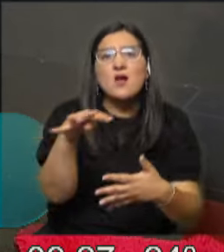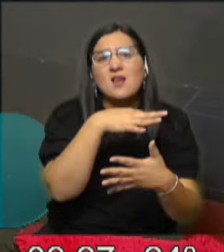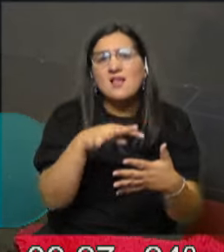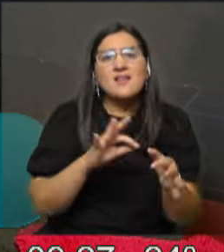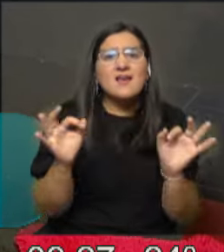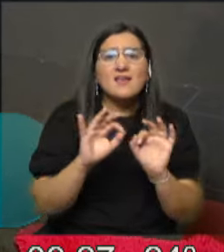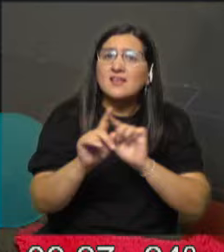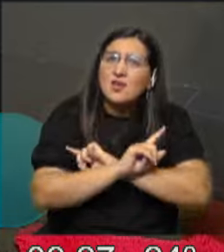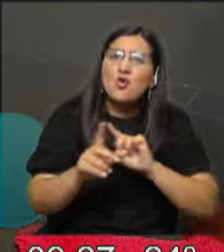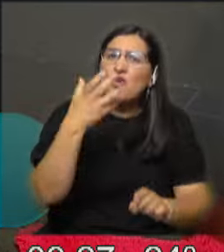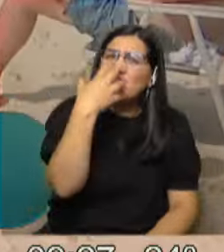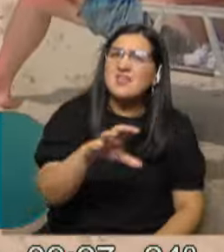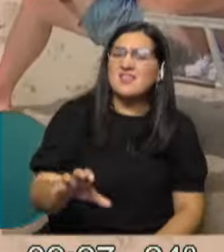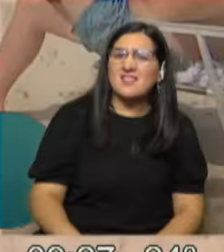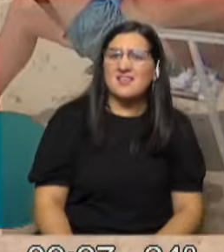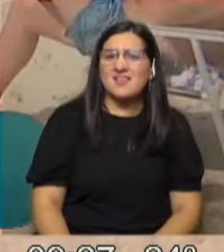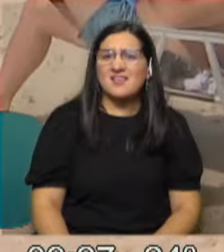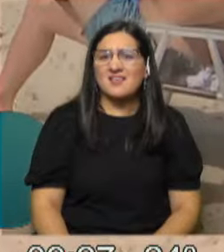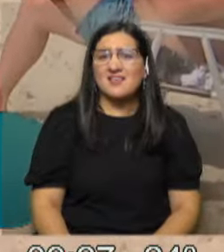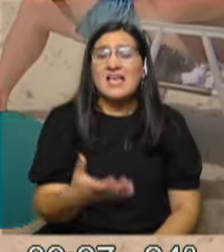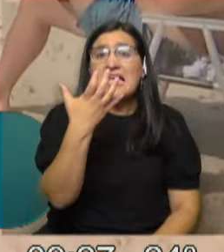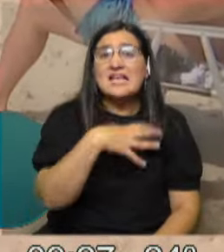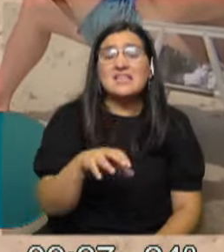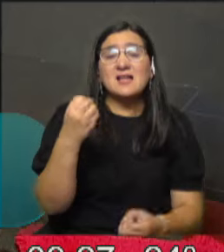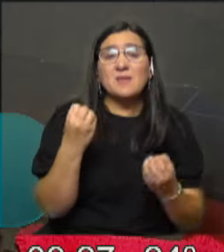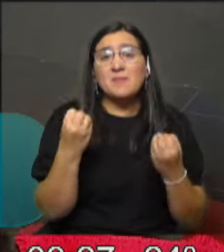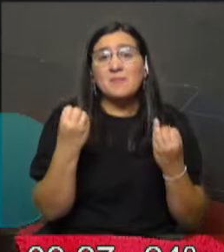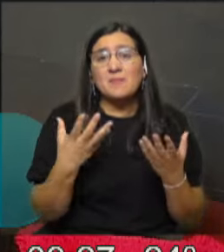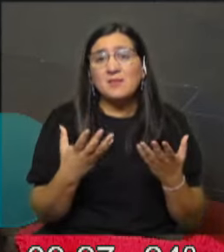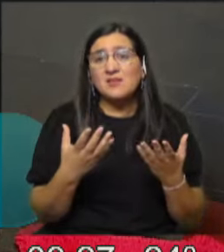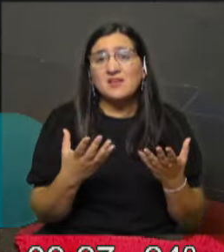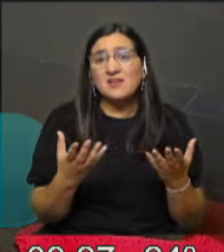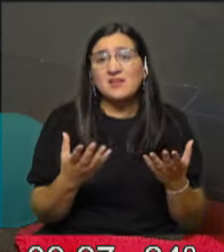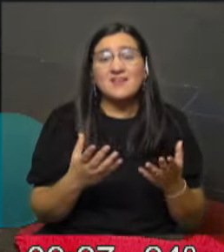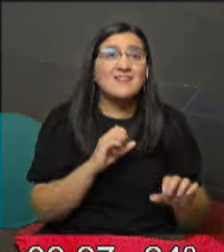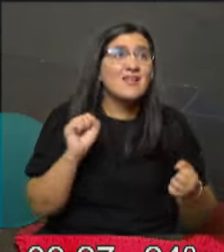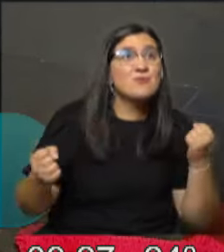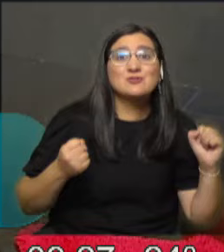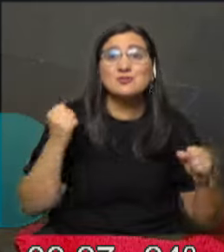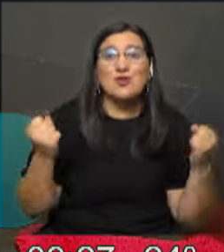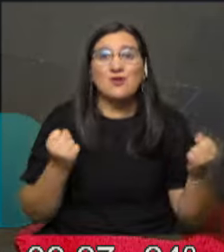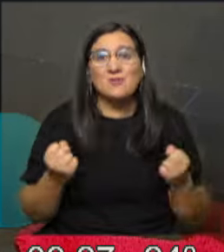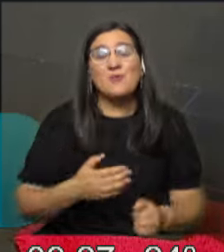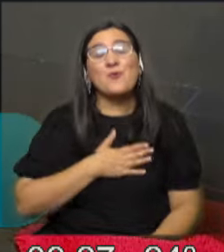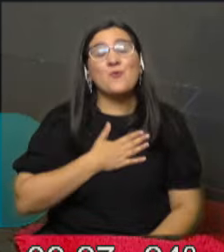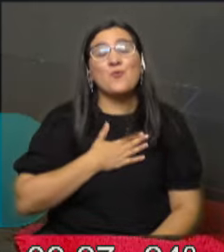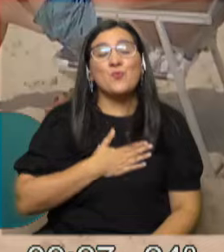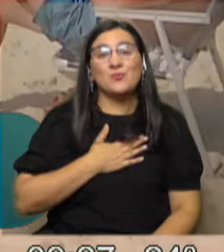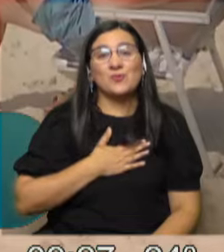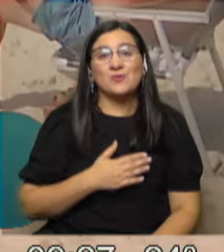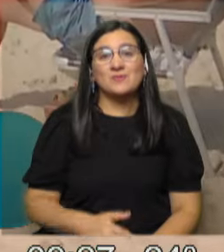que no grite, ¿viste? Vos, que no grite. No lee lo que pasa mensajes, grita porque ¿viste? Le ve la fama que me hace. Lo frenético de la mañana. Bueno, un gustazo, voy,